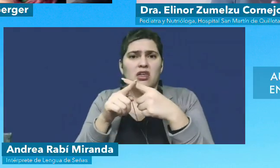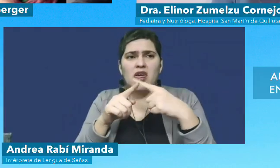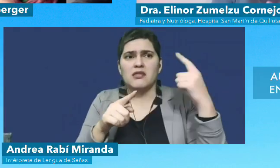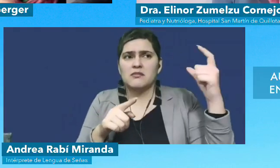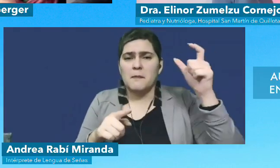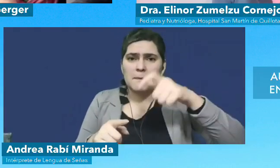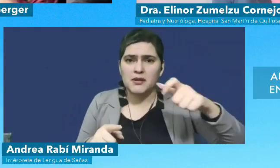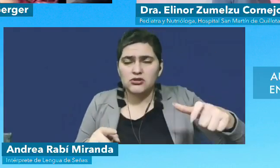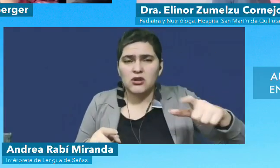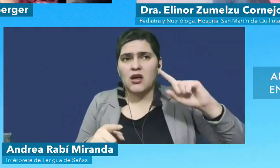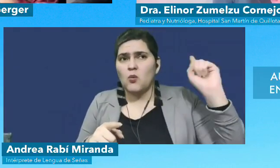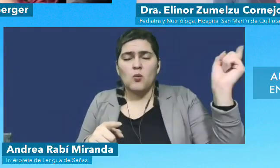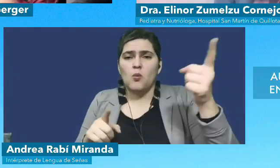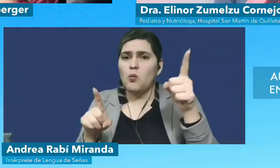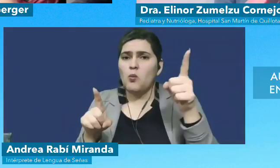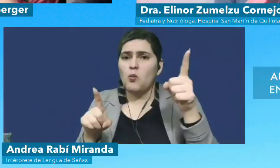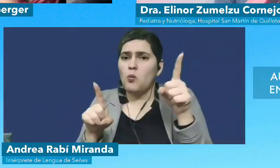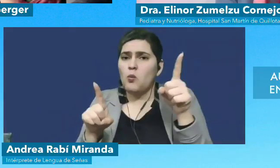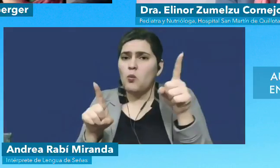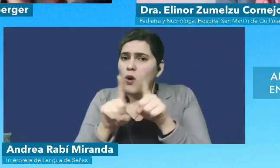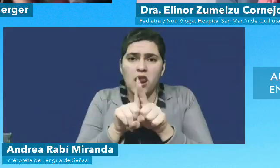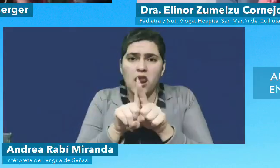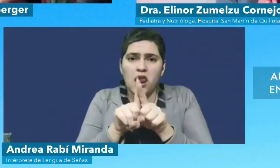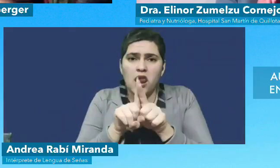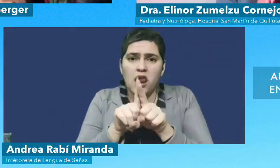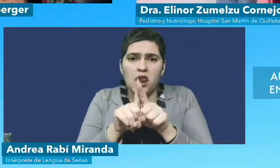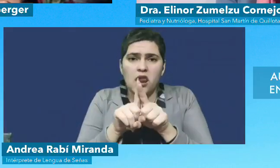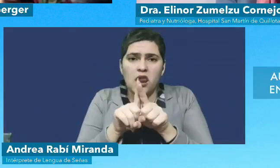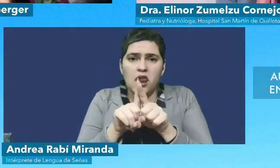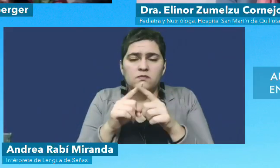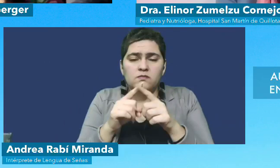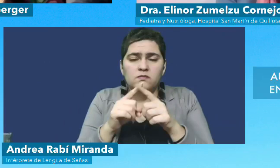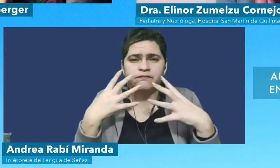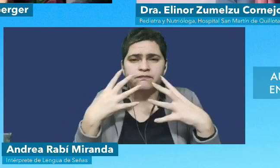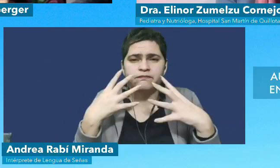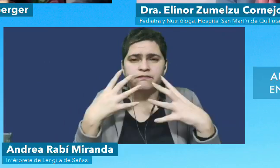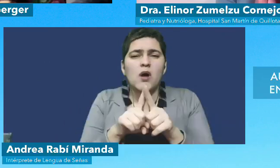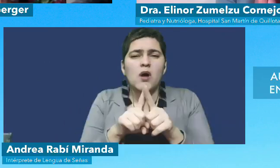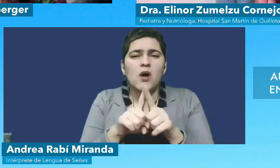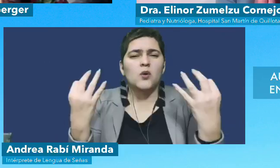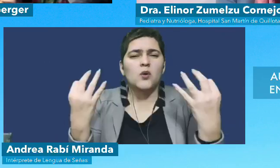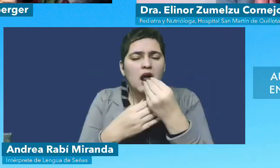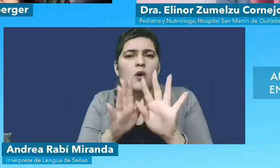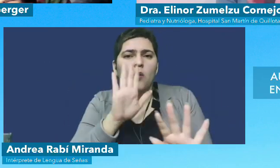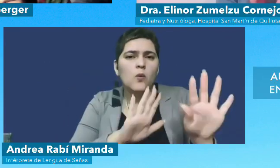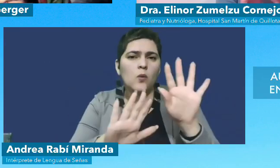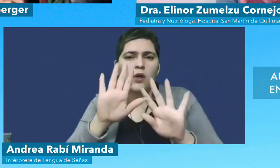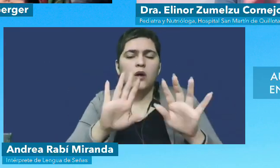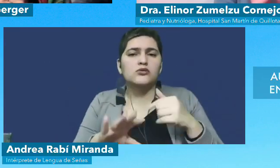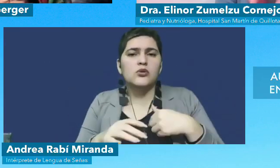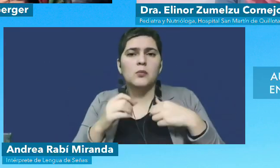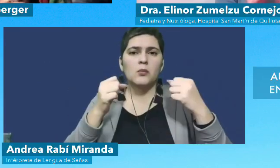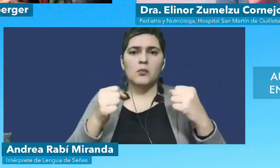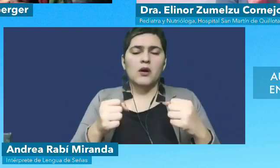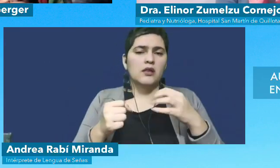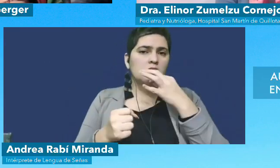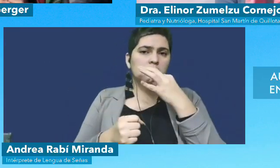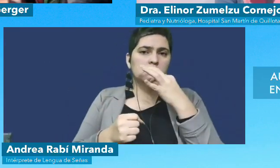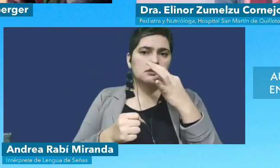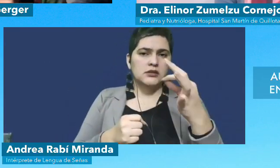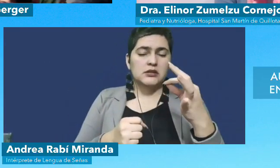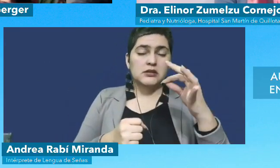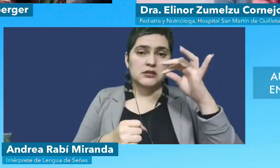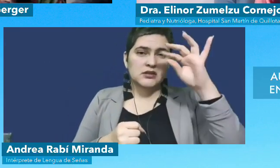la seguridad alimentaria también hay que ser cuidadoso porque yo podría decir, es que me cuesta decir algunas